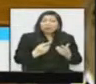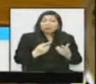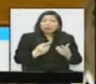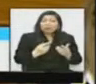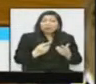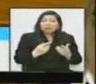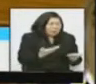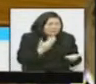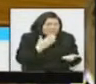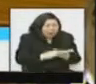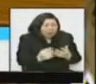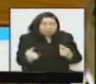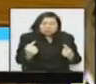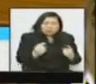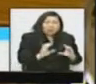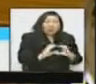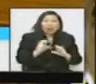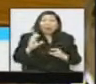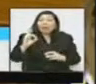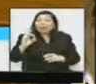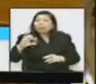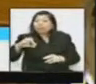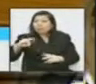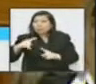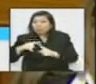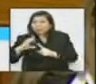pero tenemos que ser